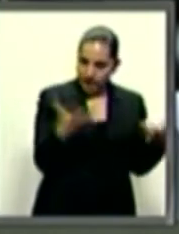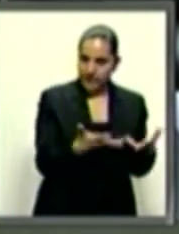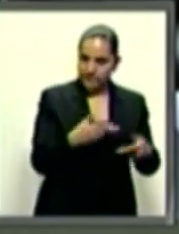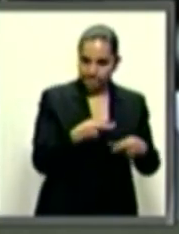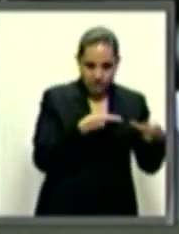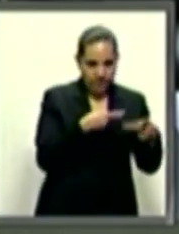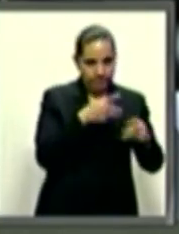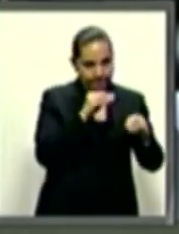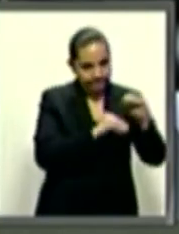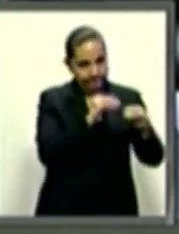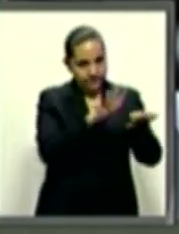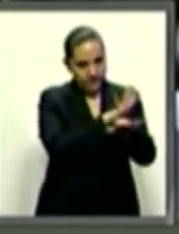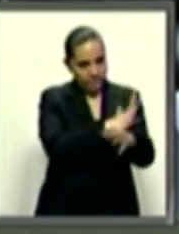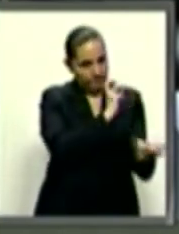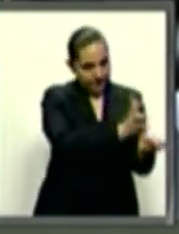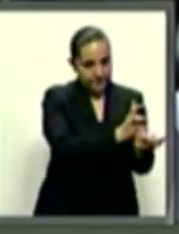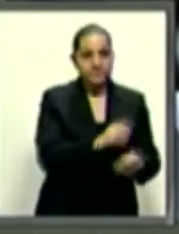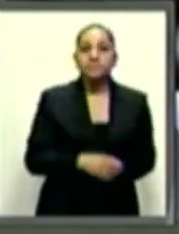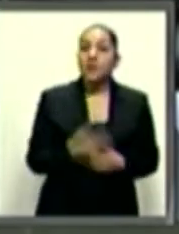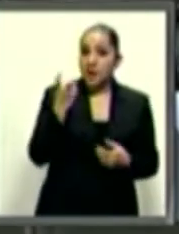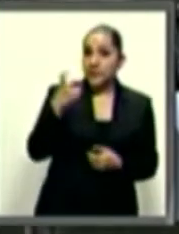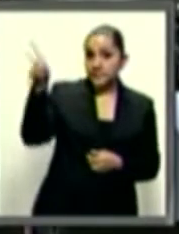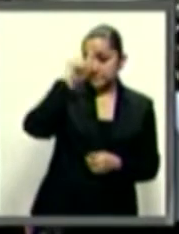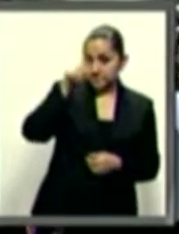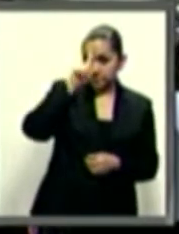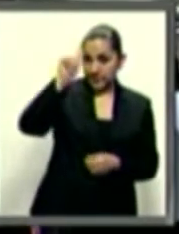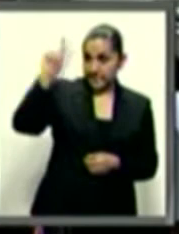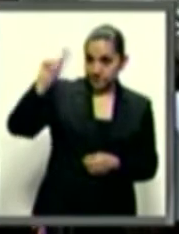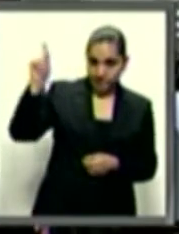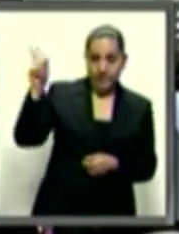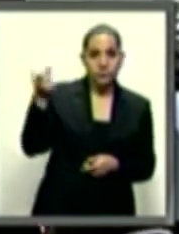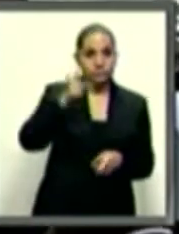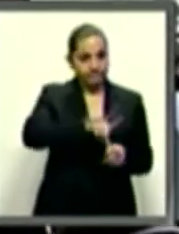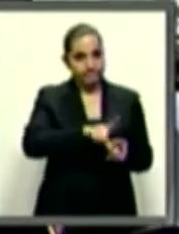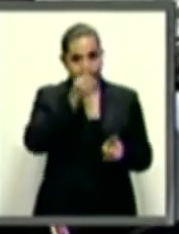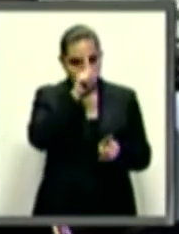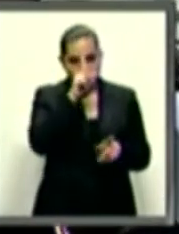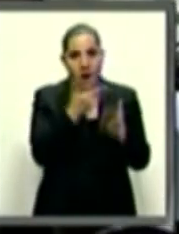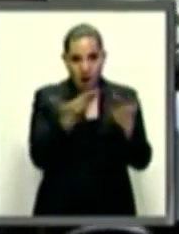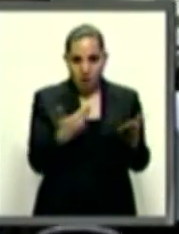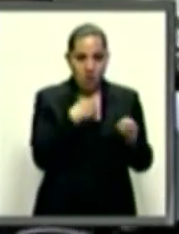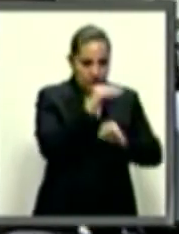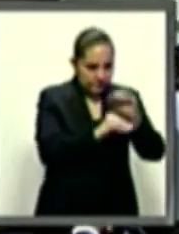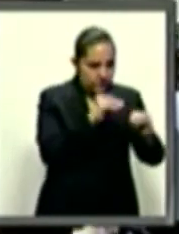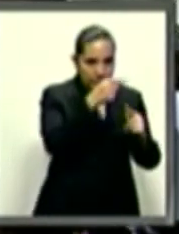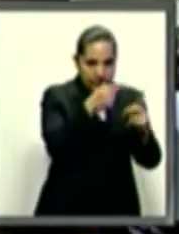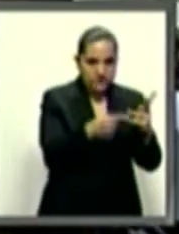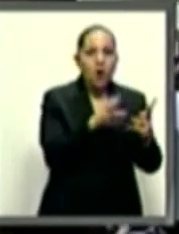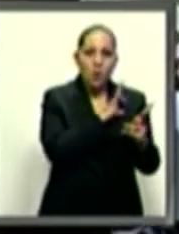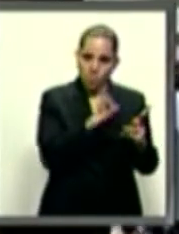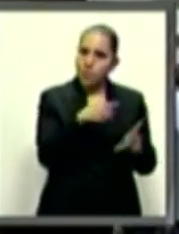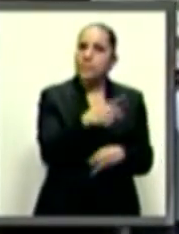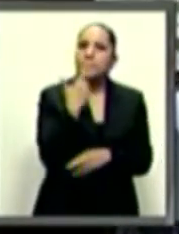grupo de expertos de la convención, será posible contar con instrumentos suficientes y adecuados, ágiles,